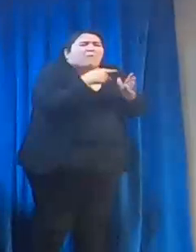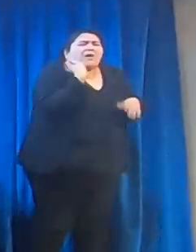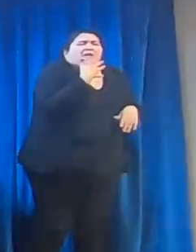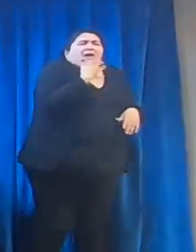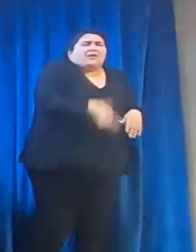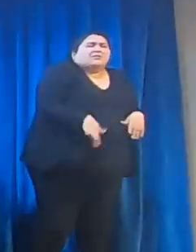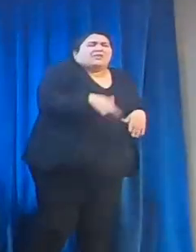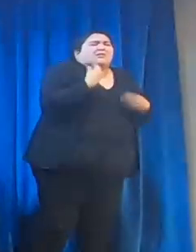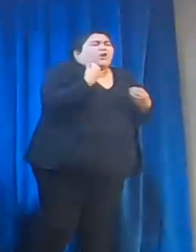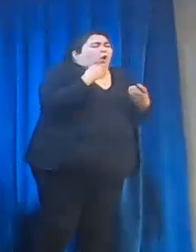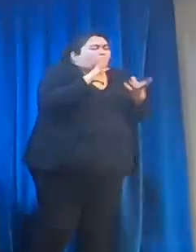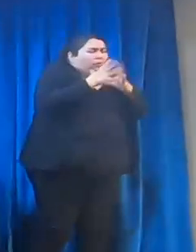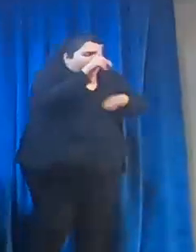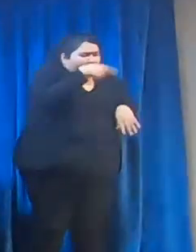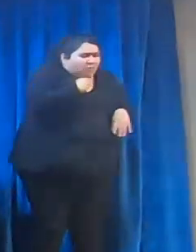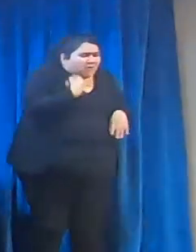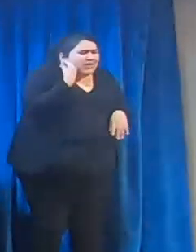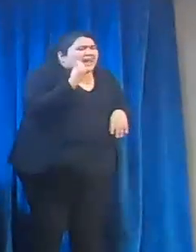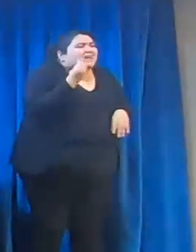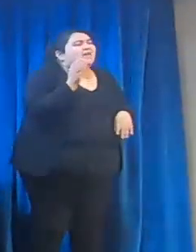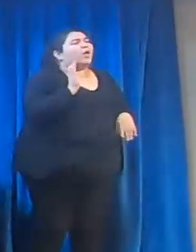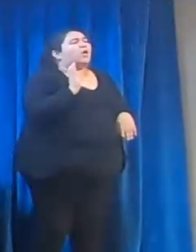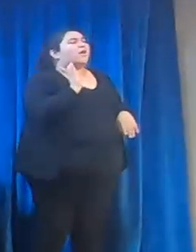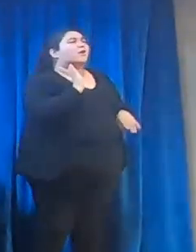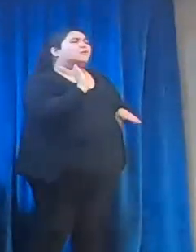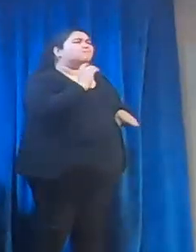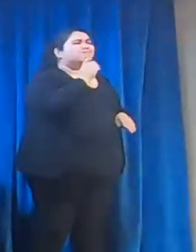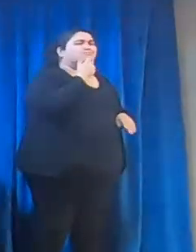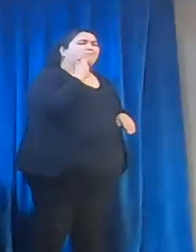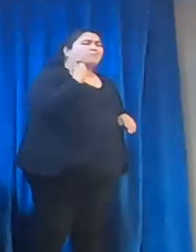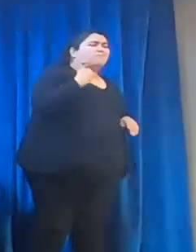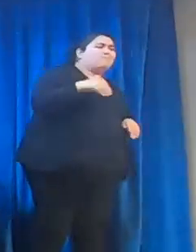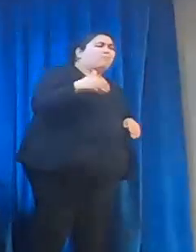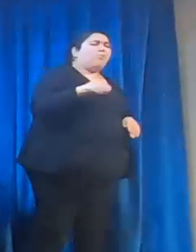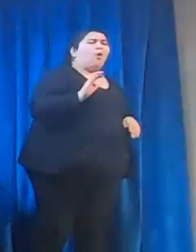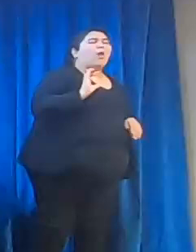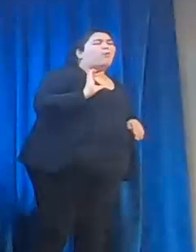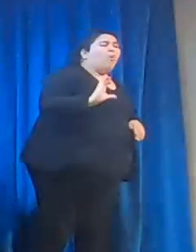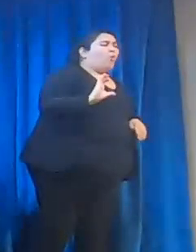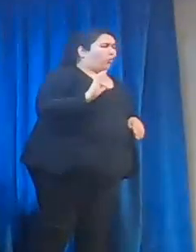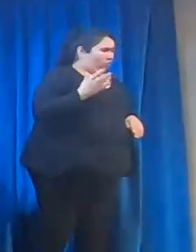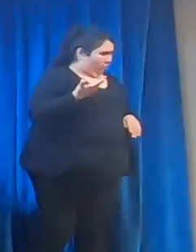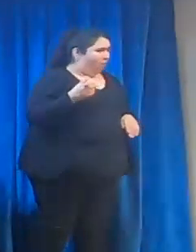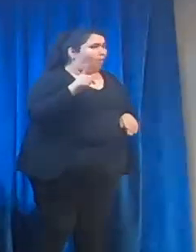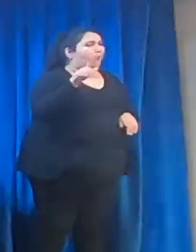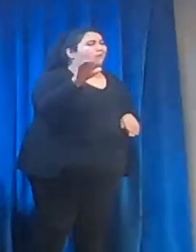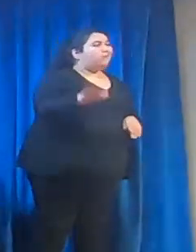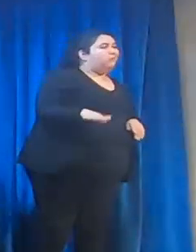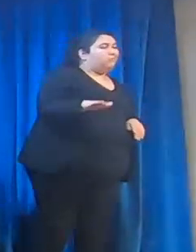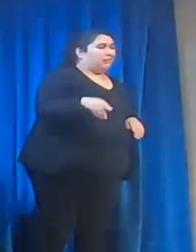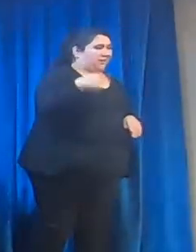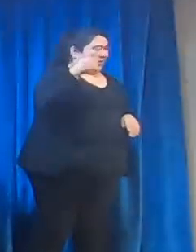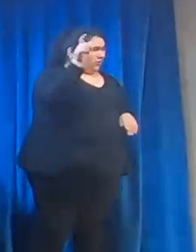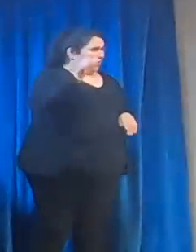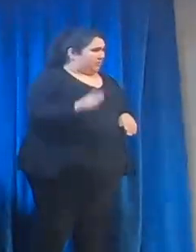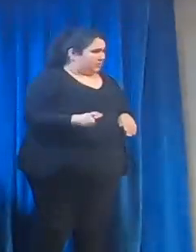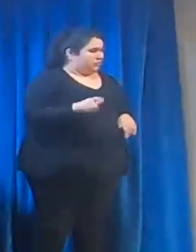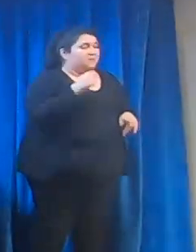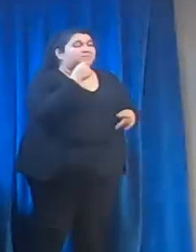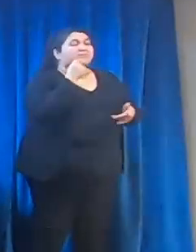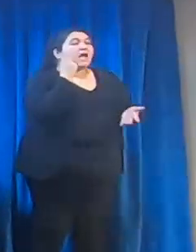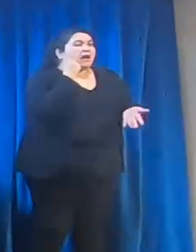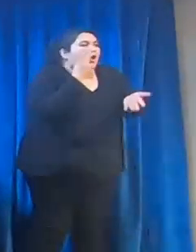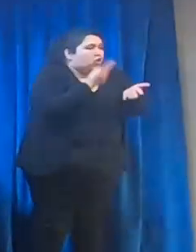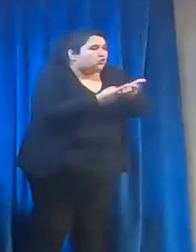entender ¿cuándo aparece el desprecio por el otro? ¿Cuándo aparece la inferiorización del otro y el reconocimiento? Y